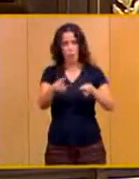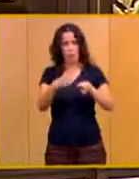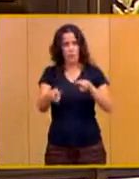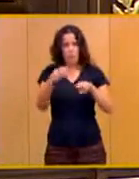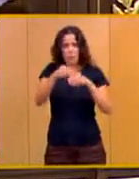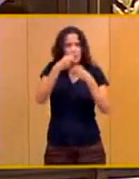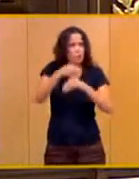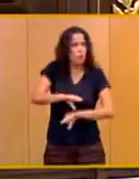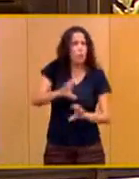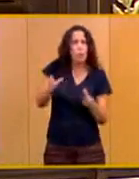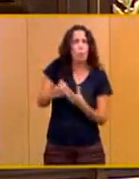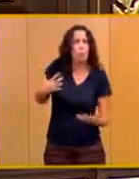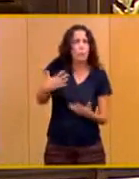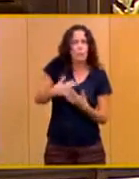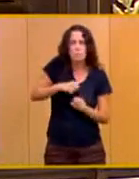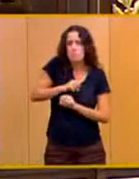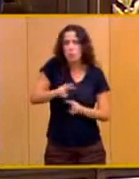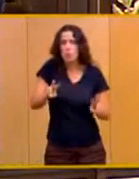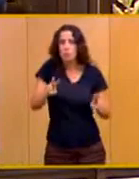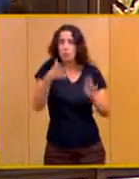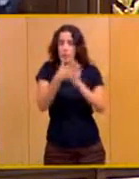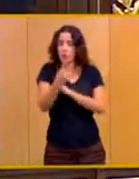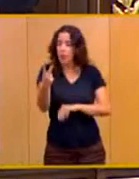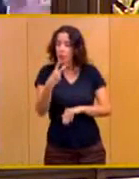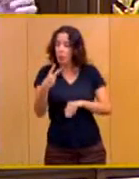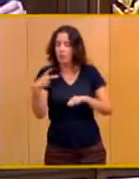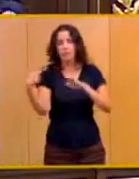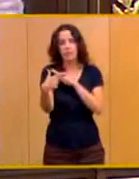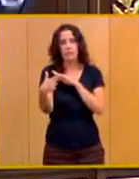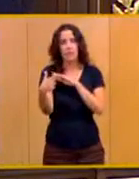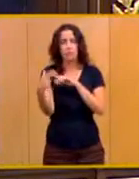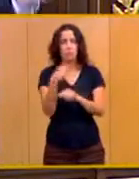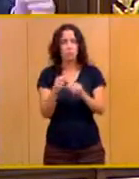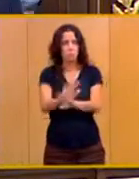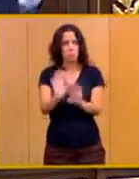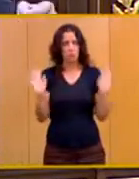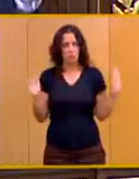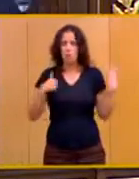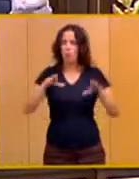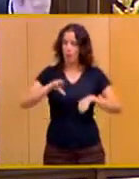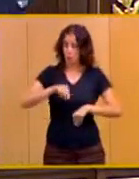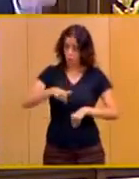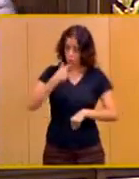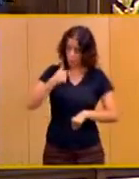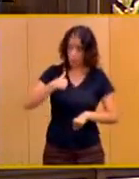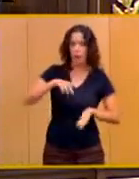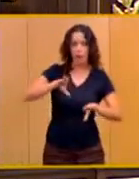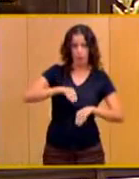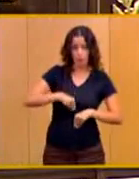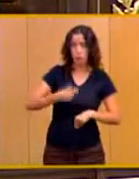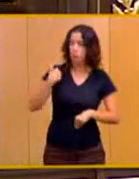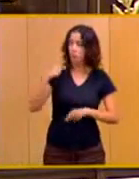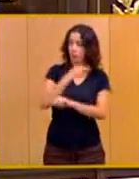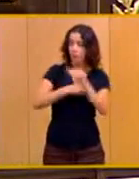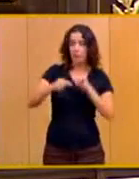humanidad. Y así nos evitamos las discusiones. Le acepto lo que me ha dicho hoy, lo que me dijo en el debate del Estado de la Nación, que fue lo mismo, y lo que